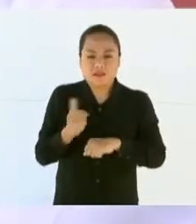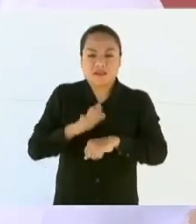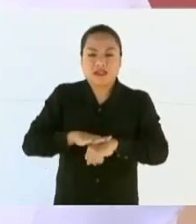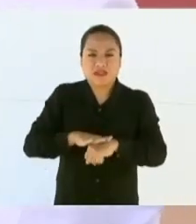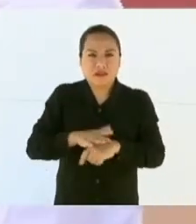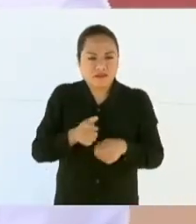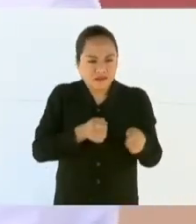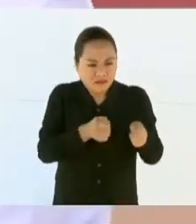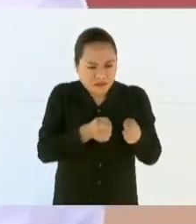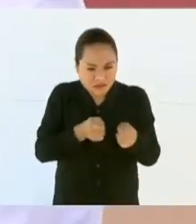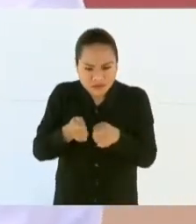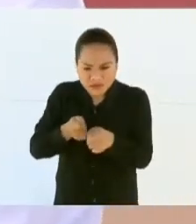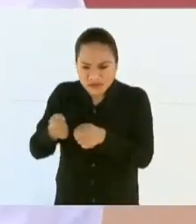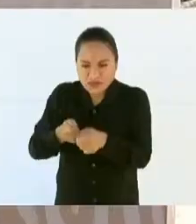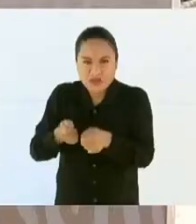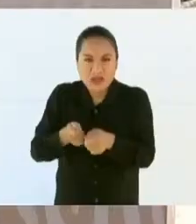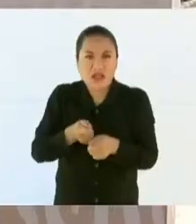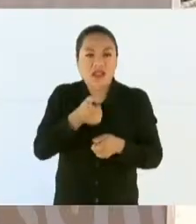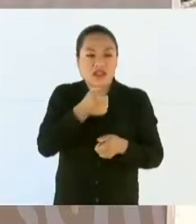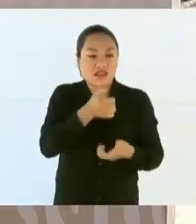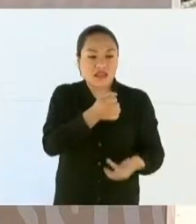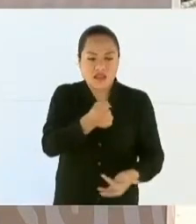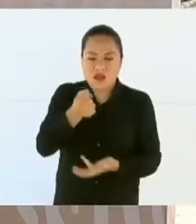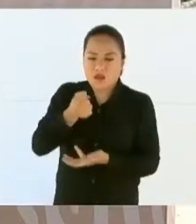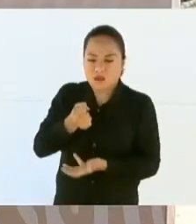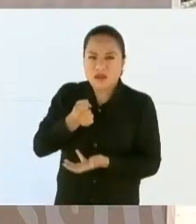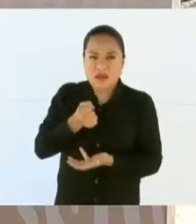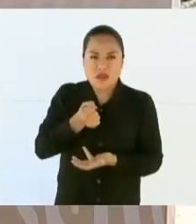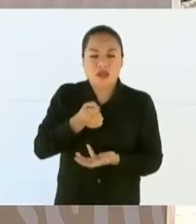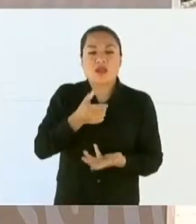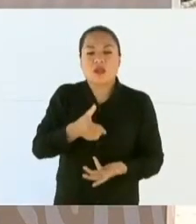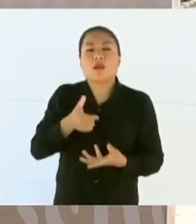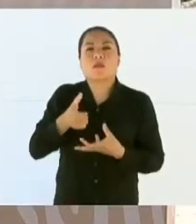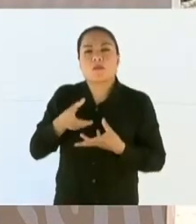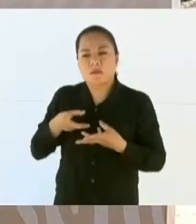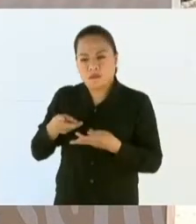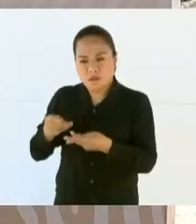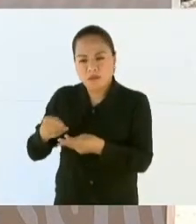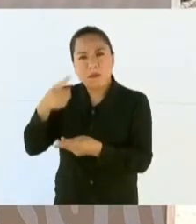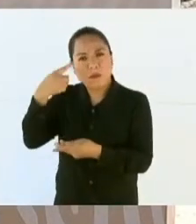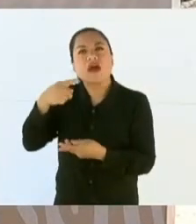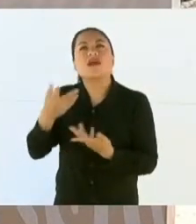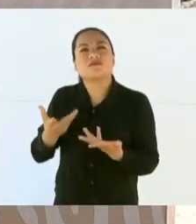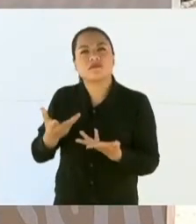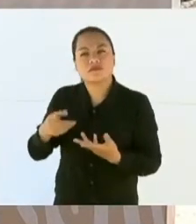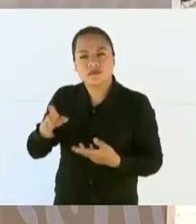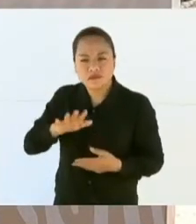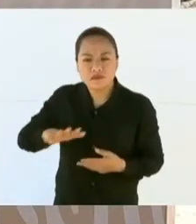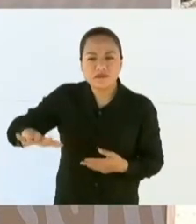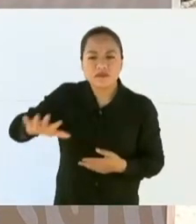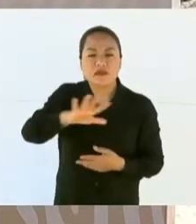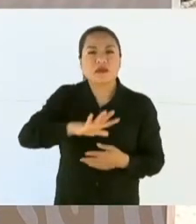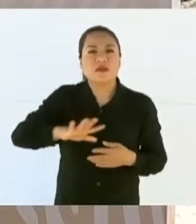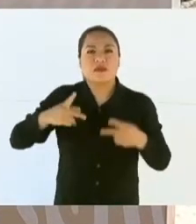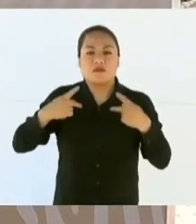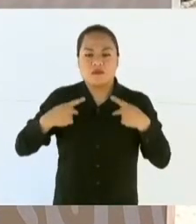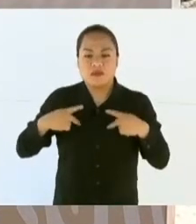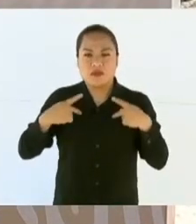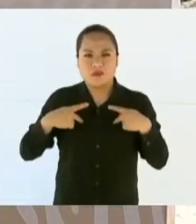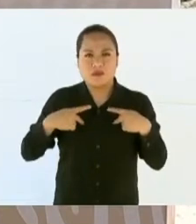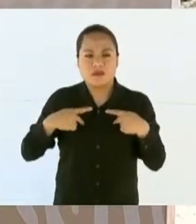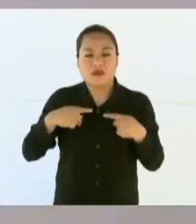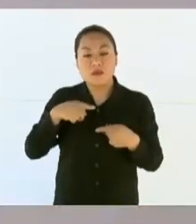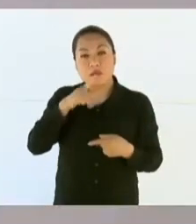administrador del dinero del pueblo. Su función es, entre otras,